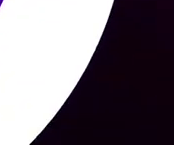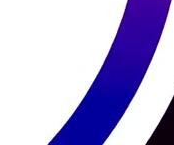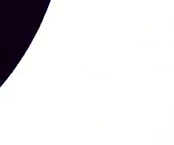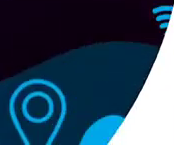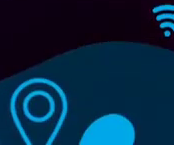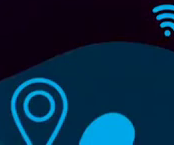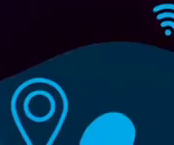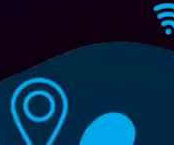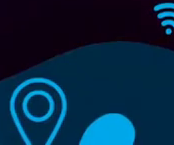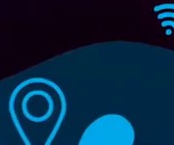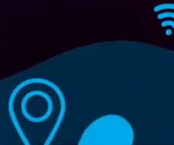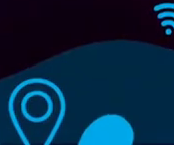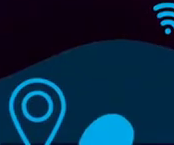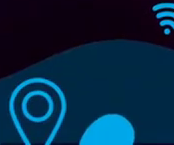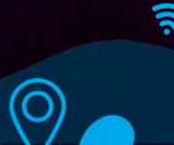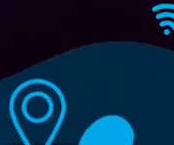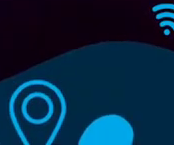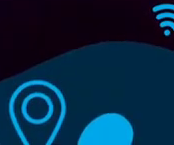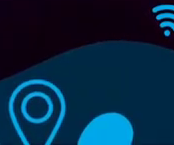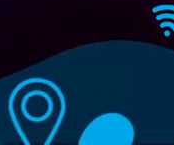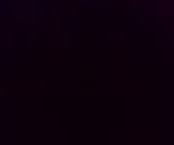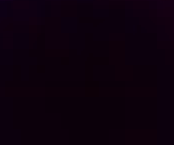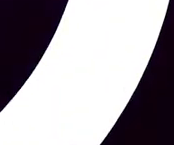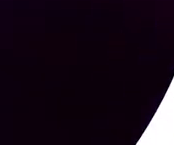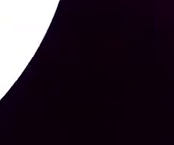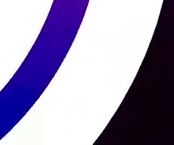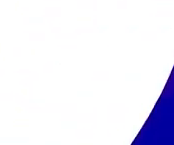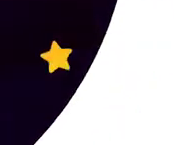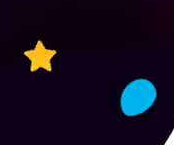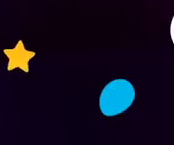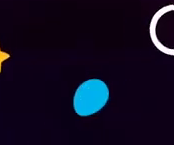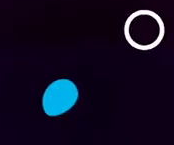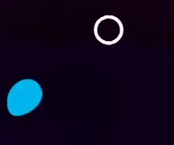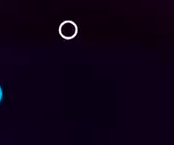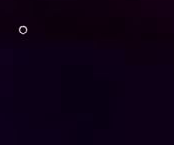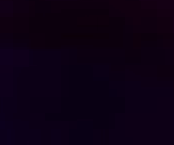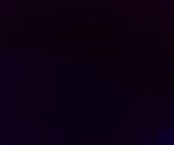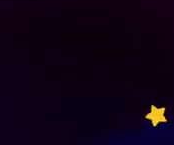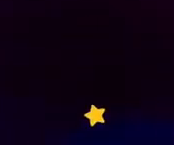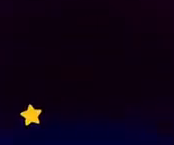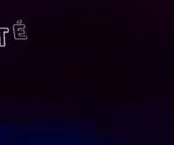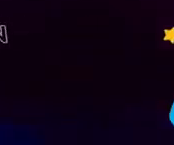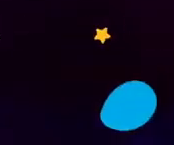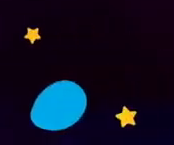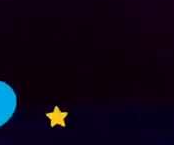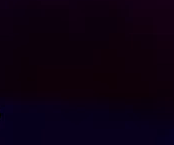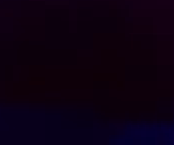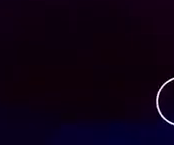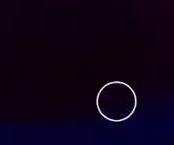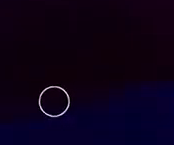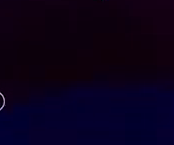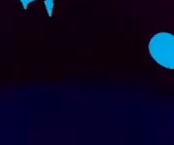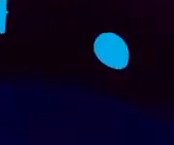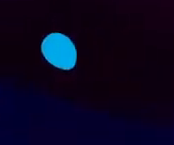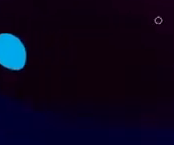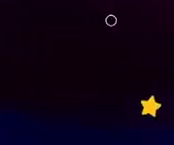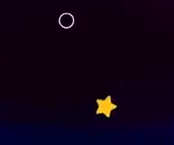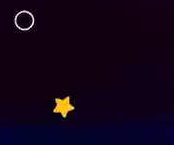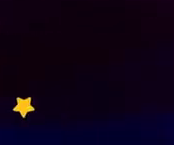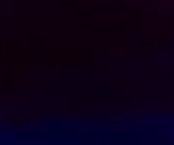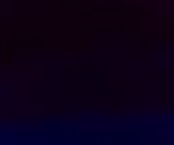SER TV y Meduca presentan las clases especiales para materias técnicas.